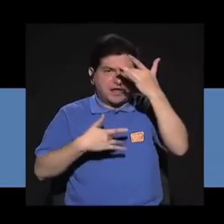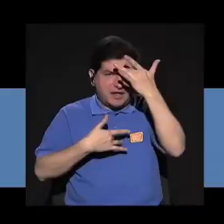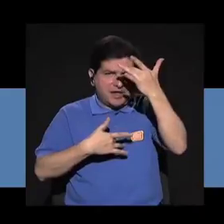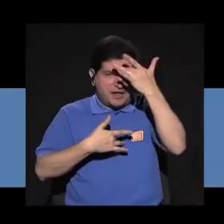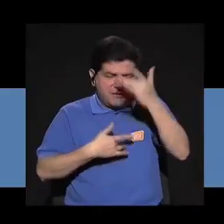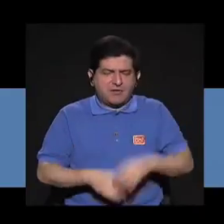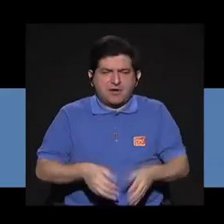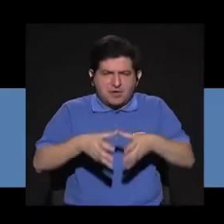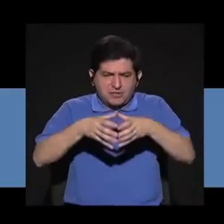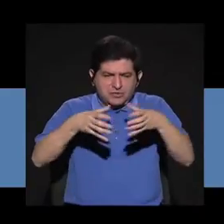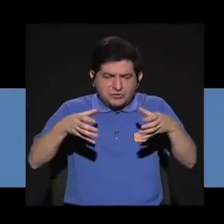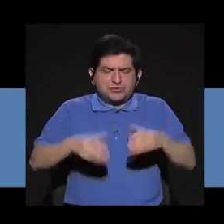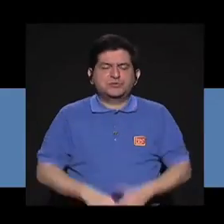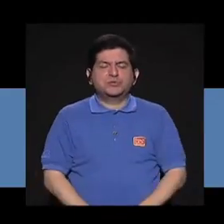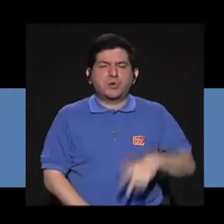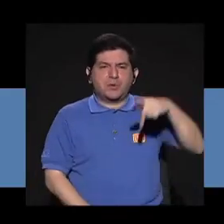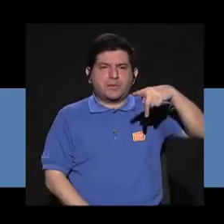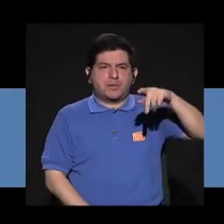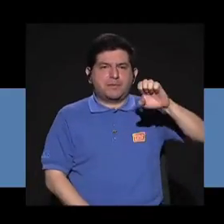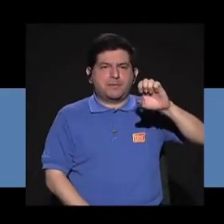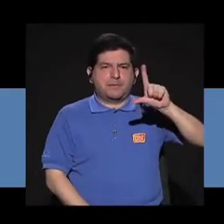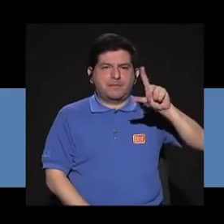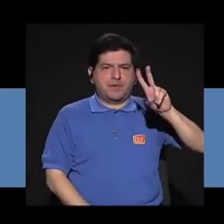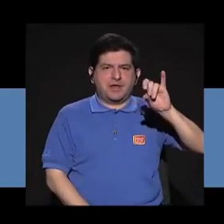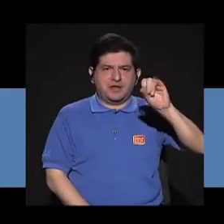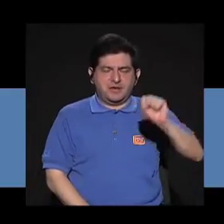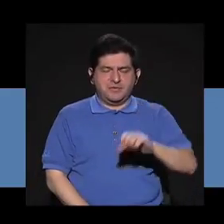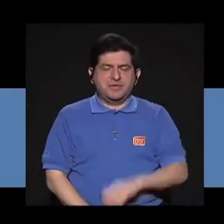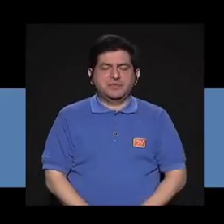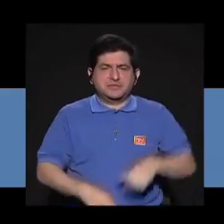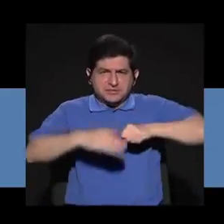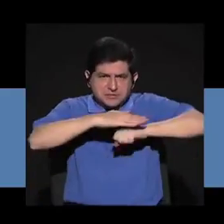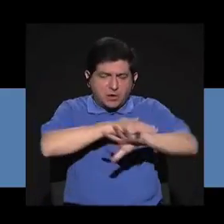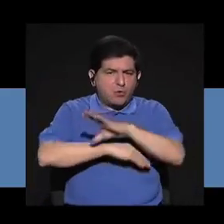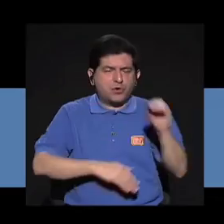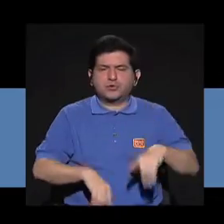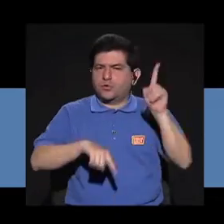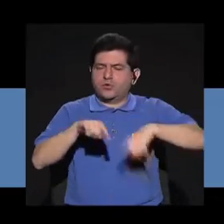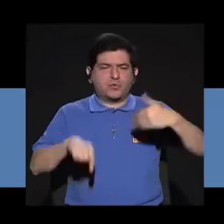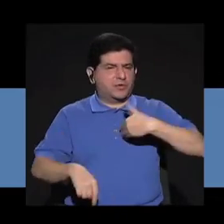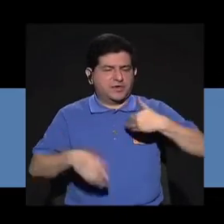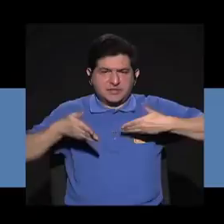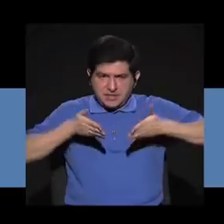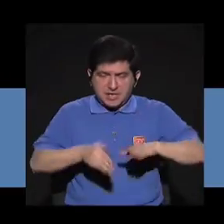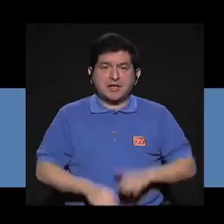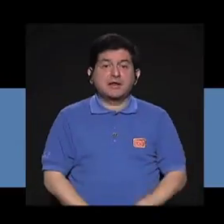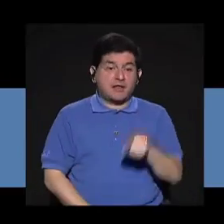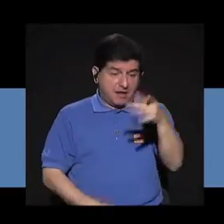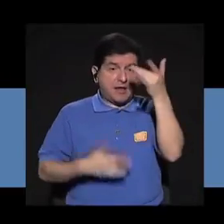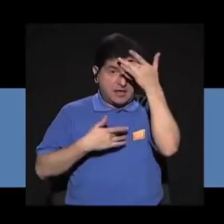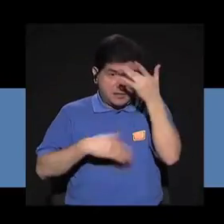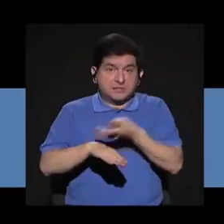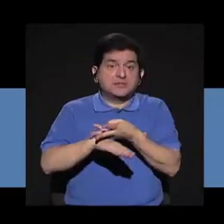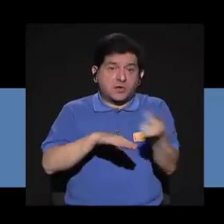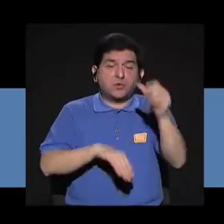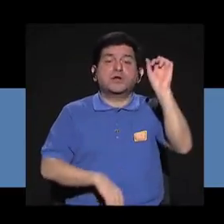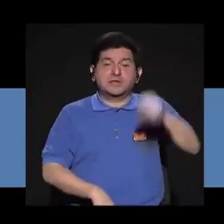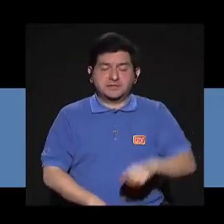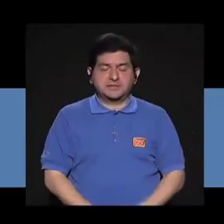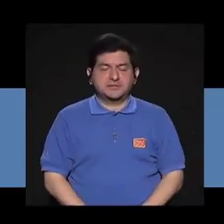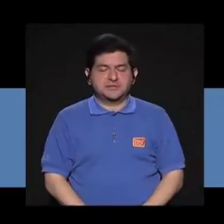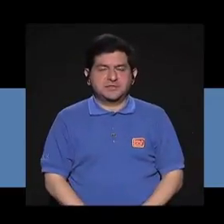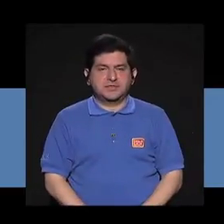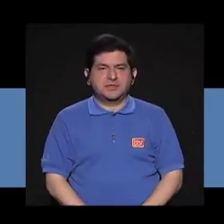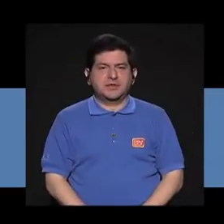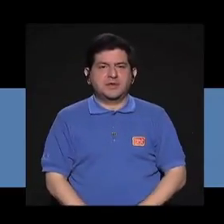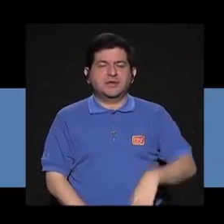la enfermedad inflamatoria de la pelvis, de aborto e infertilidad. Esta enfermedad se puede curar. Virus